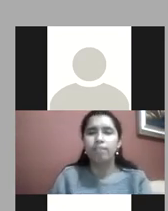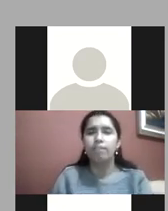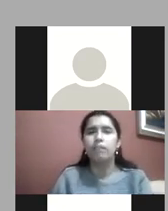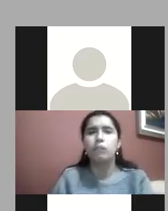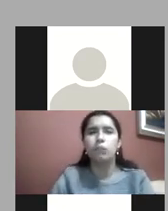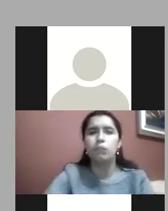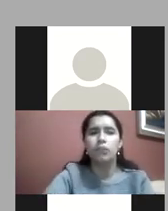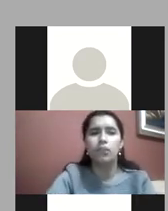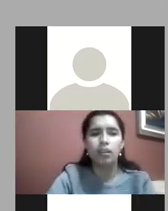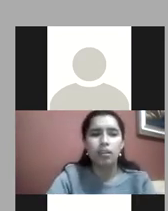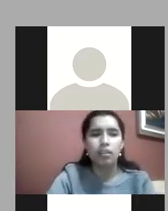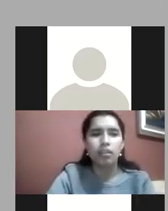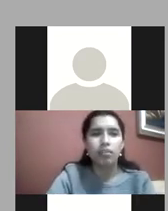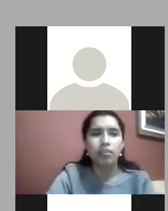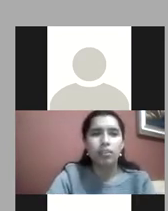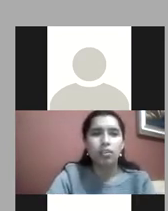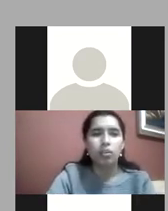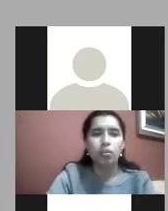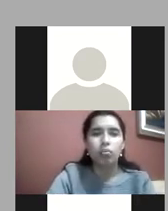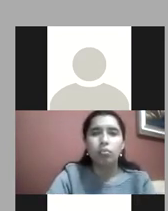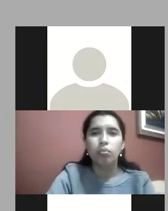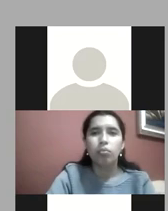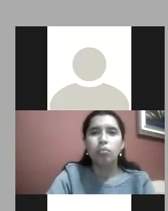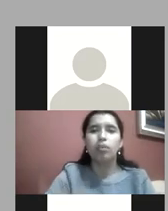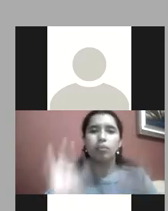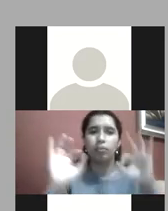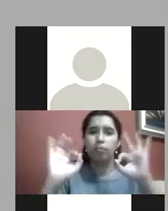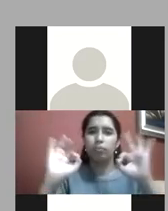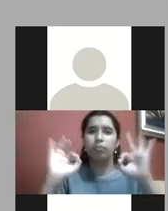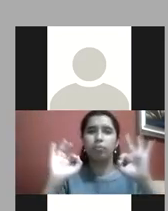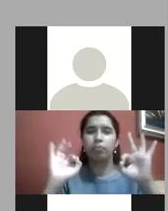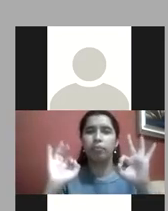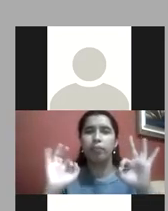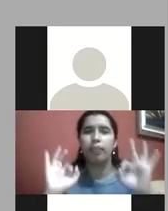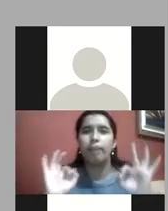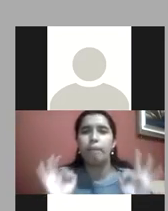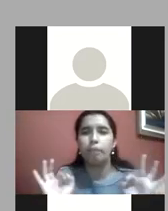Ya, ok. Listo. Bien, entonces,